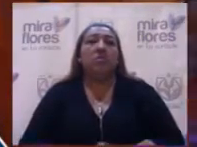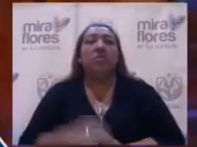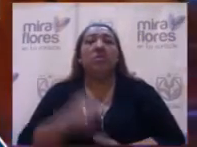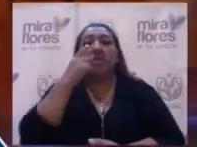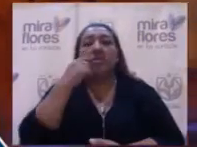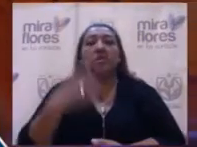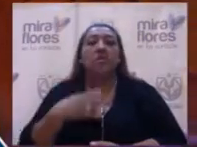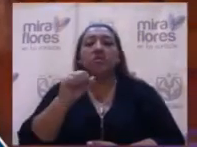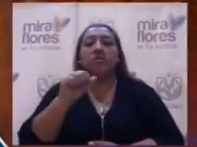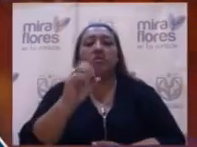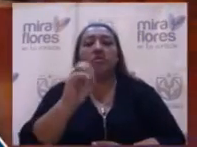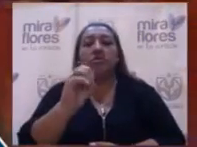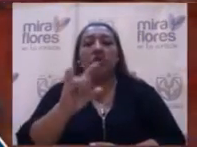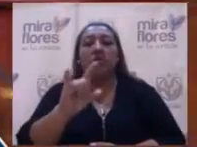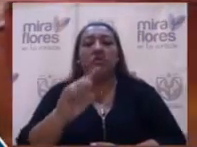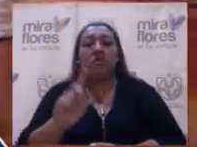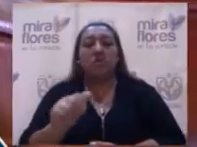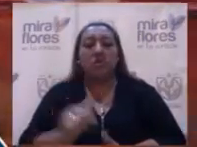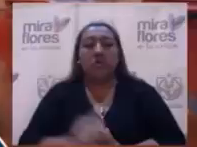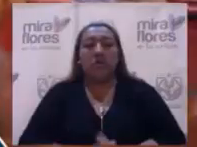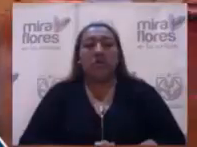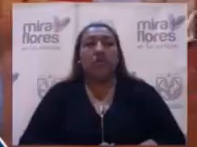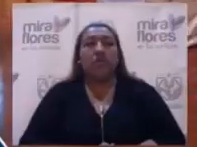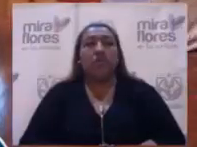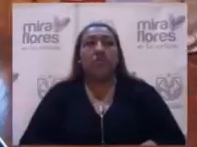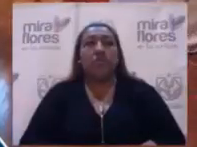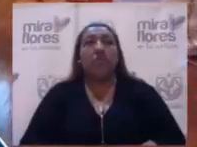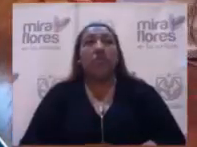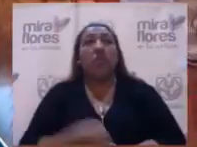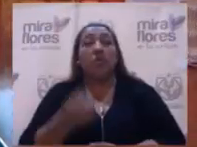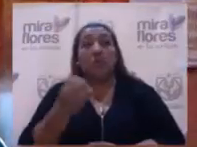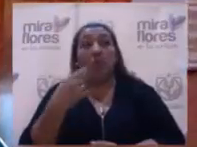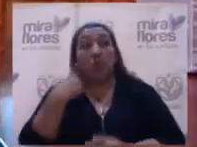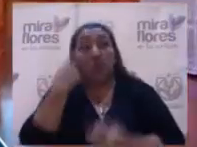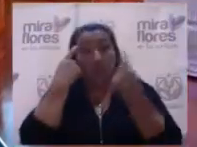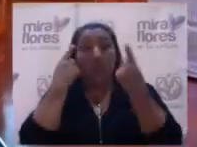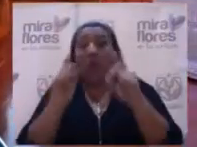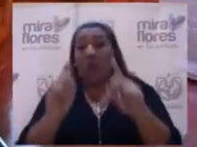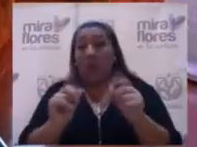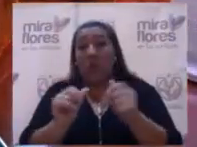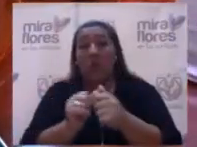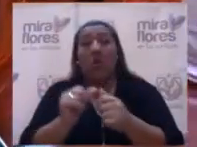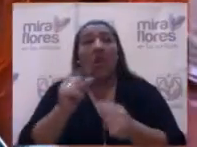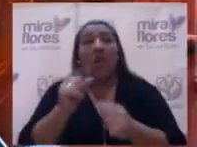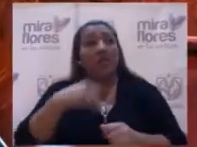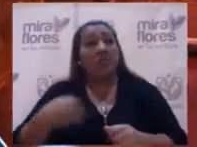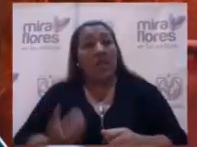Sousa, tiene usted el uso de la palabra. Yo, de acuerdo con la regidora Patricia,